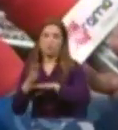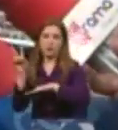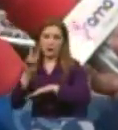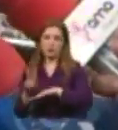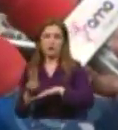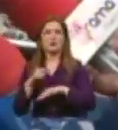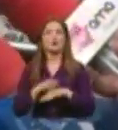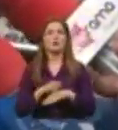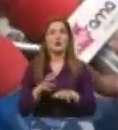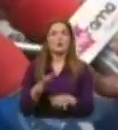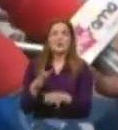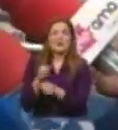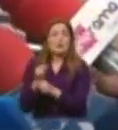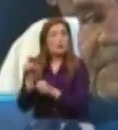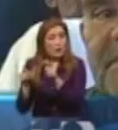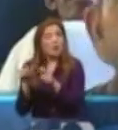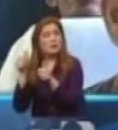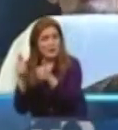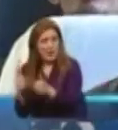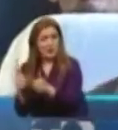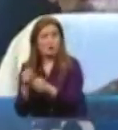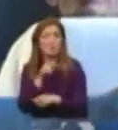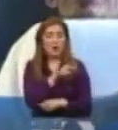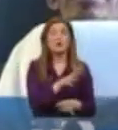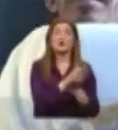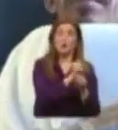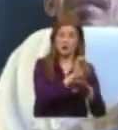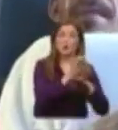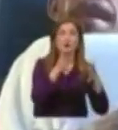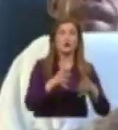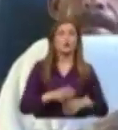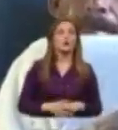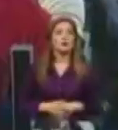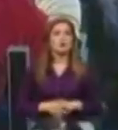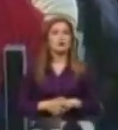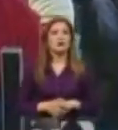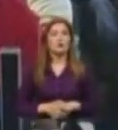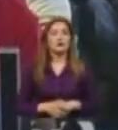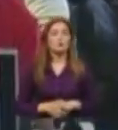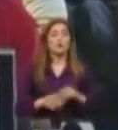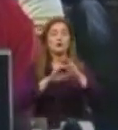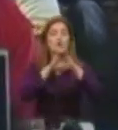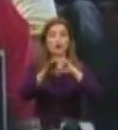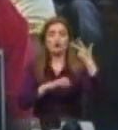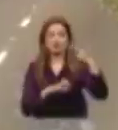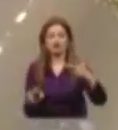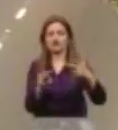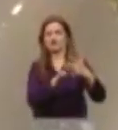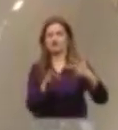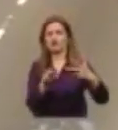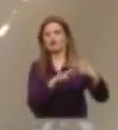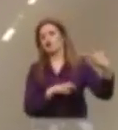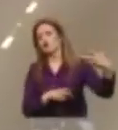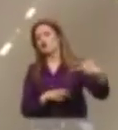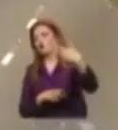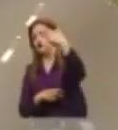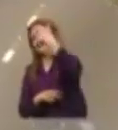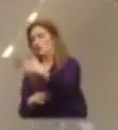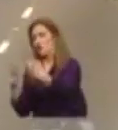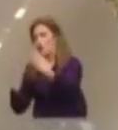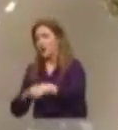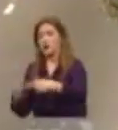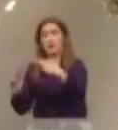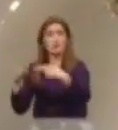personas que vienen como para el país que los acoge. Para la implementación de los corredores humanitarios que permiten un traslado seguro y ordenado de los venezolanos